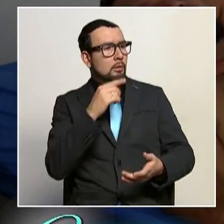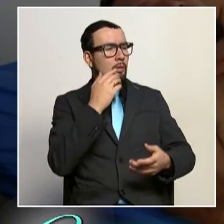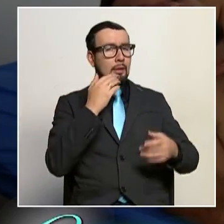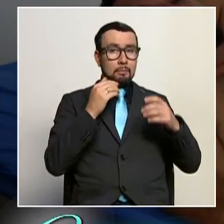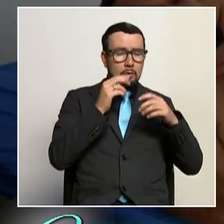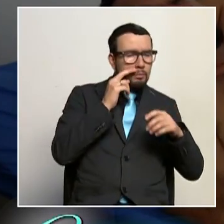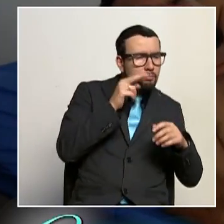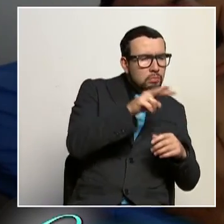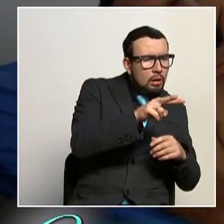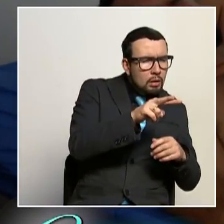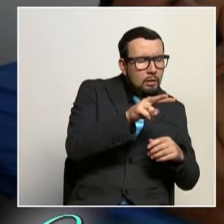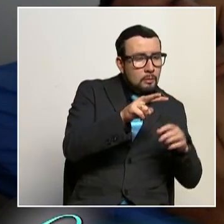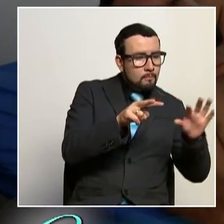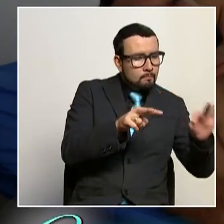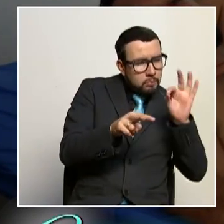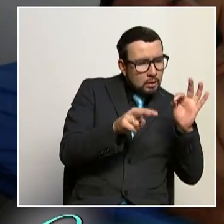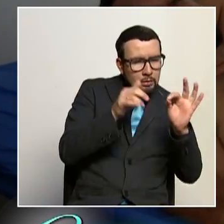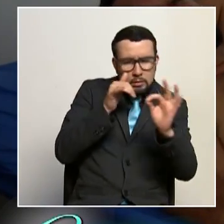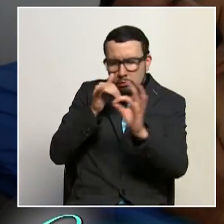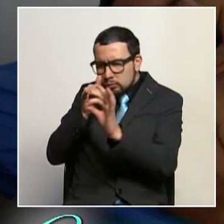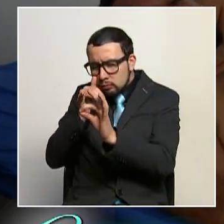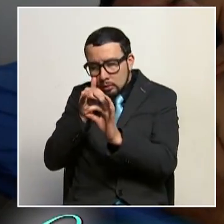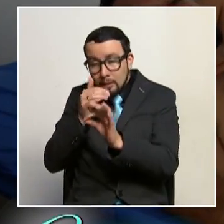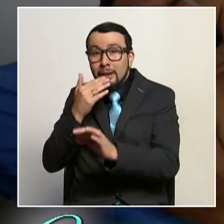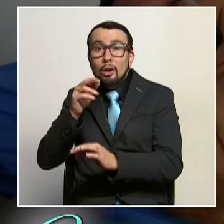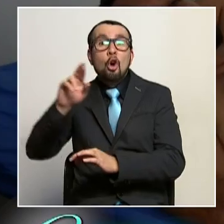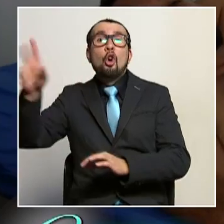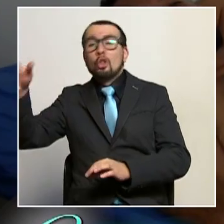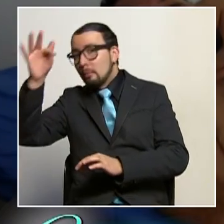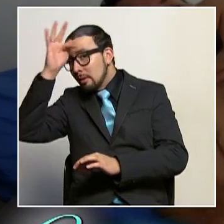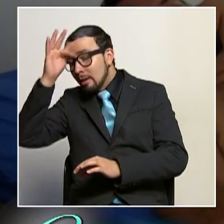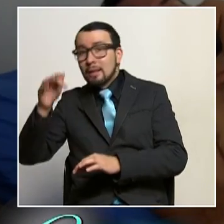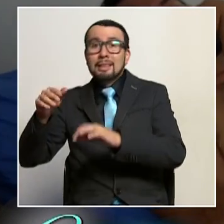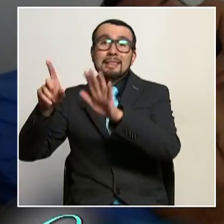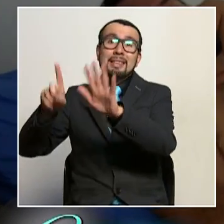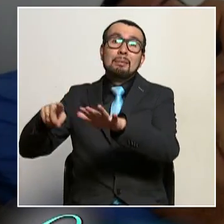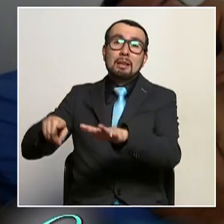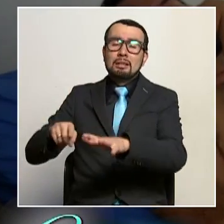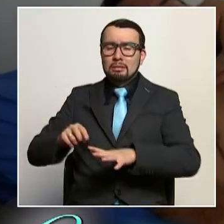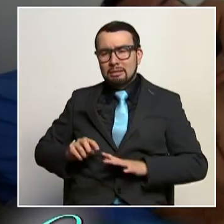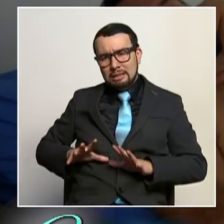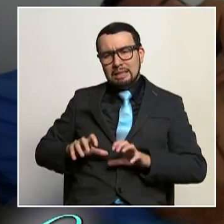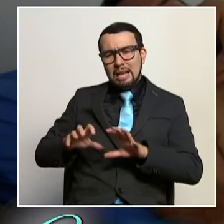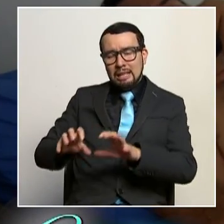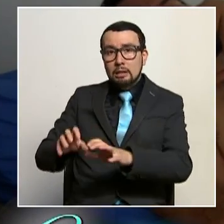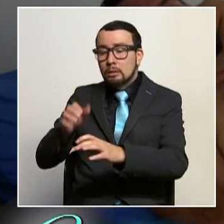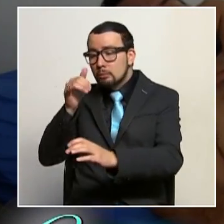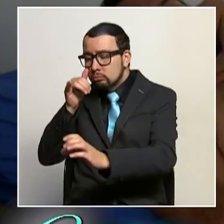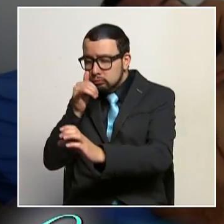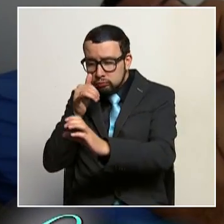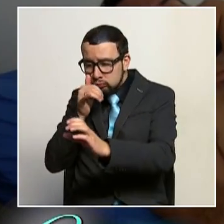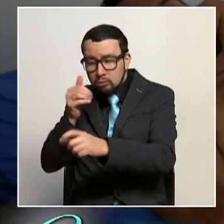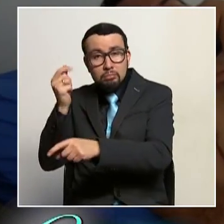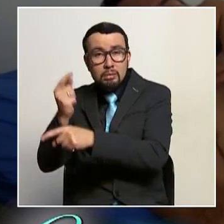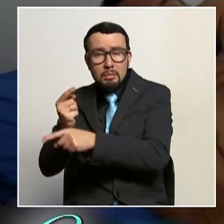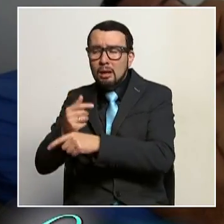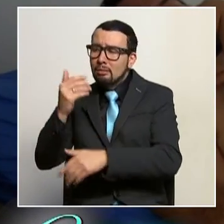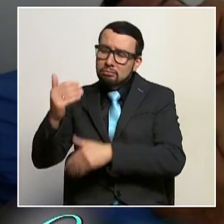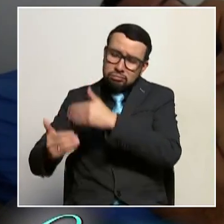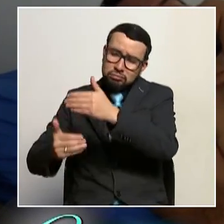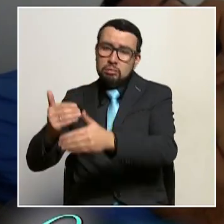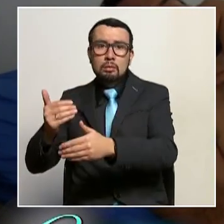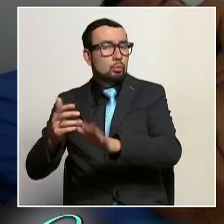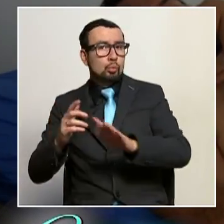y lo que se puede tardar 6 meses en un cáncer avanzando, nosotros inmediatamente programamos